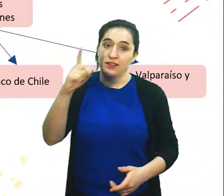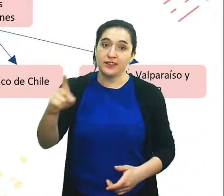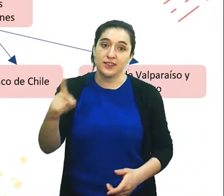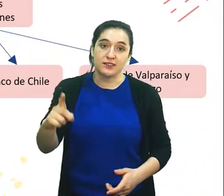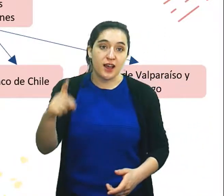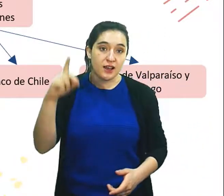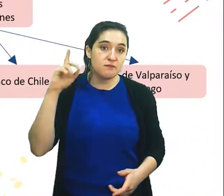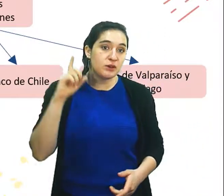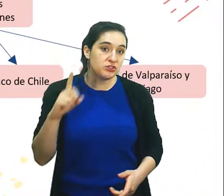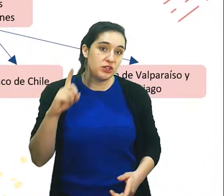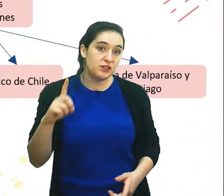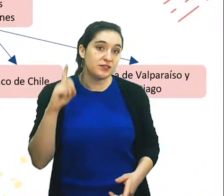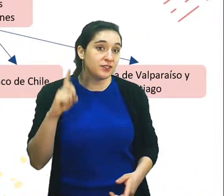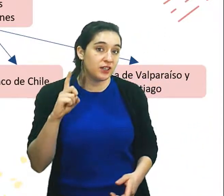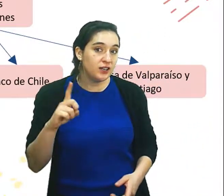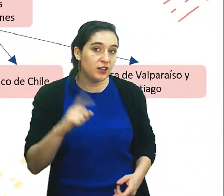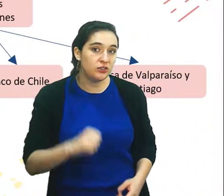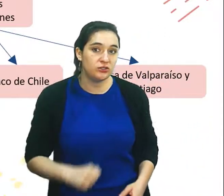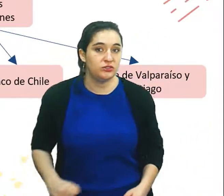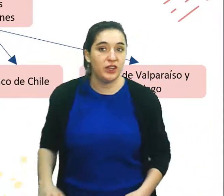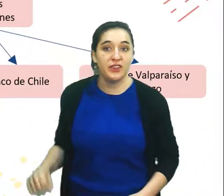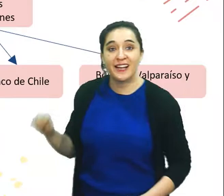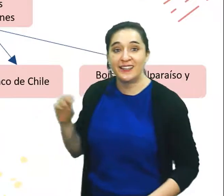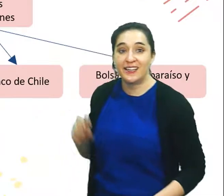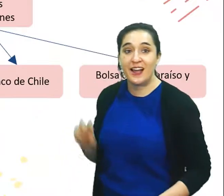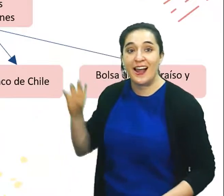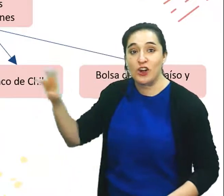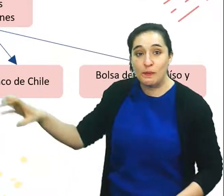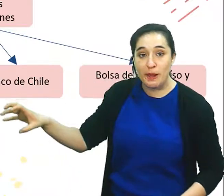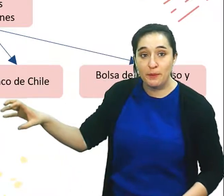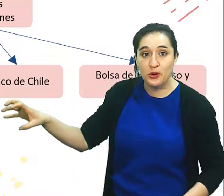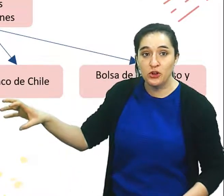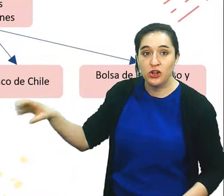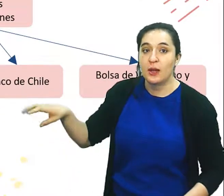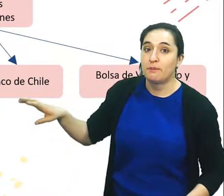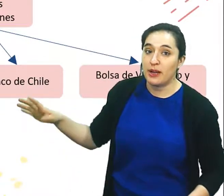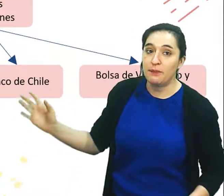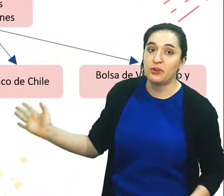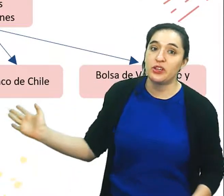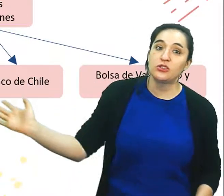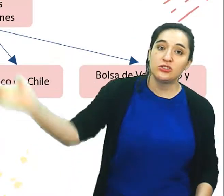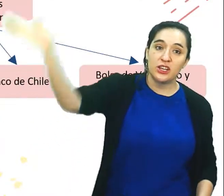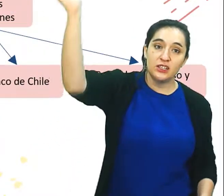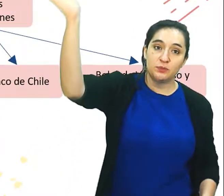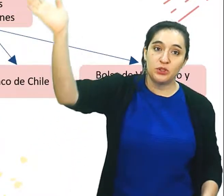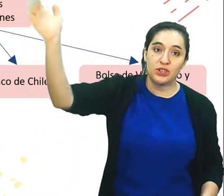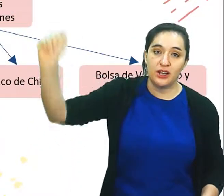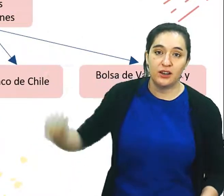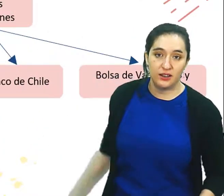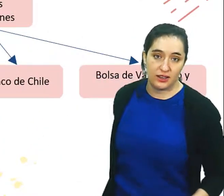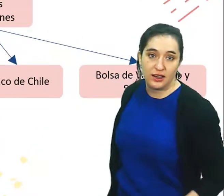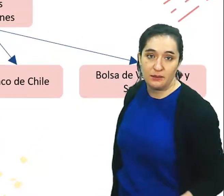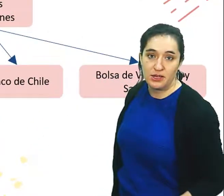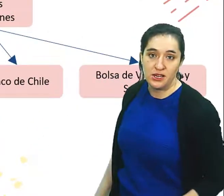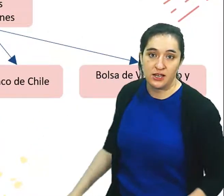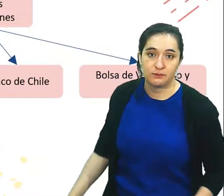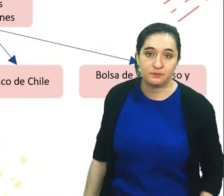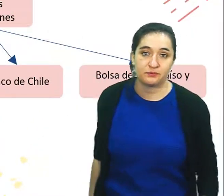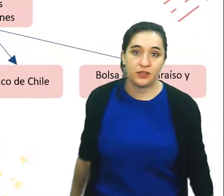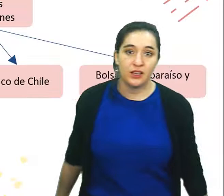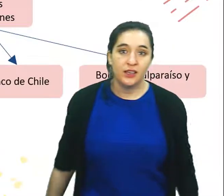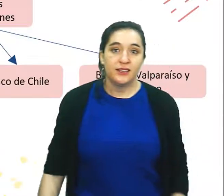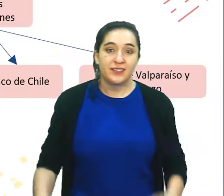ferrocarril gracias a inversionistas extranjeros desde Caldera a Copiapó para poder entonces exportar en la